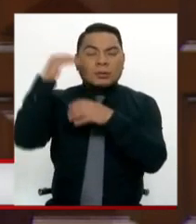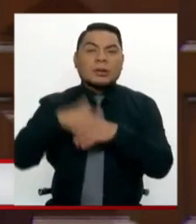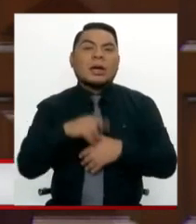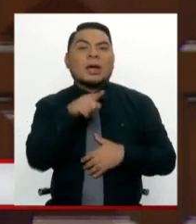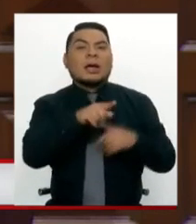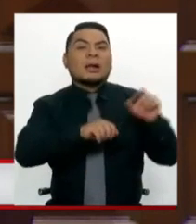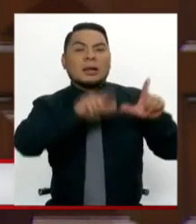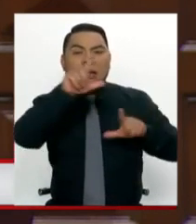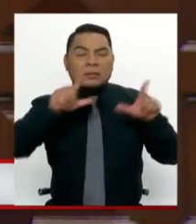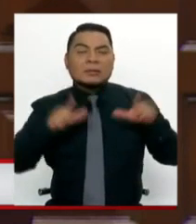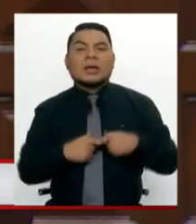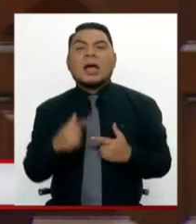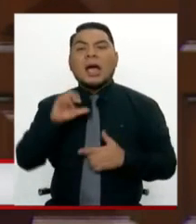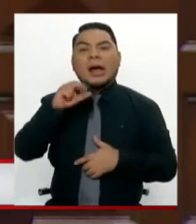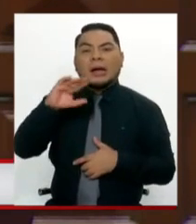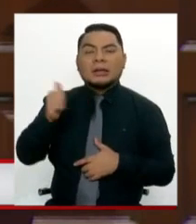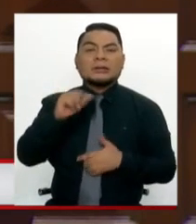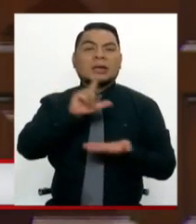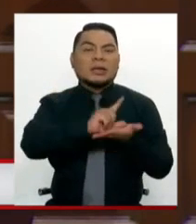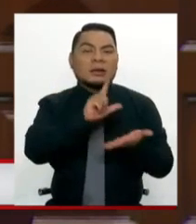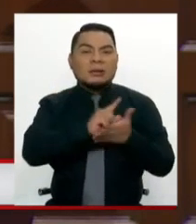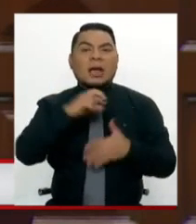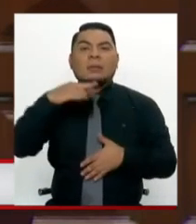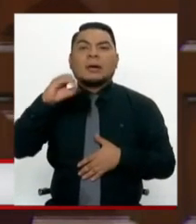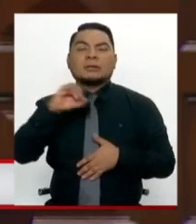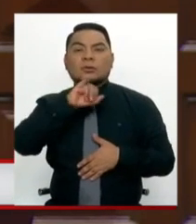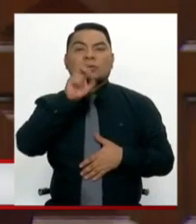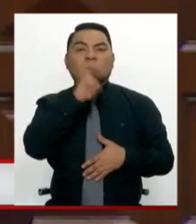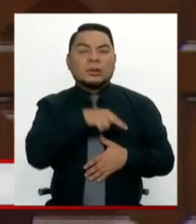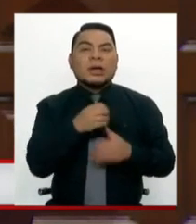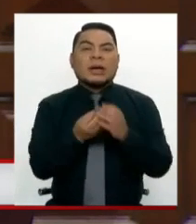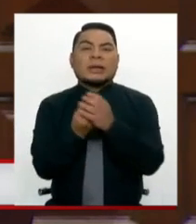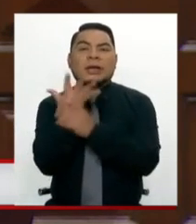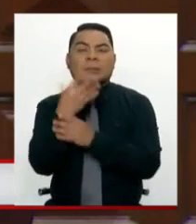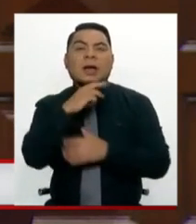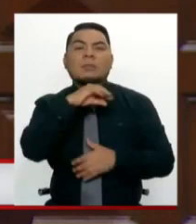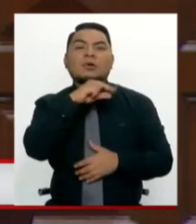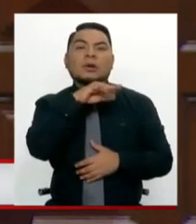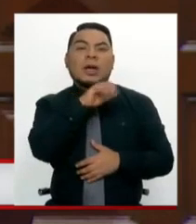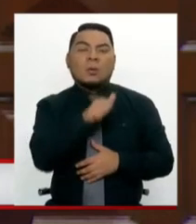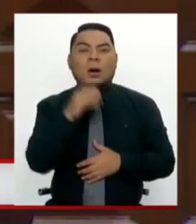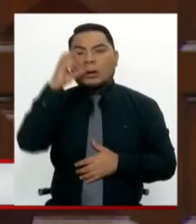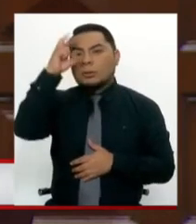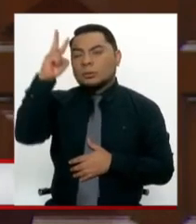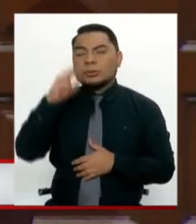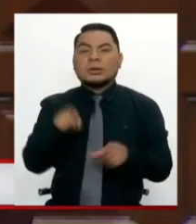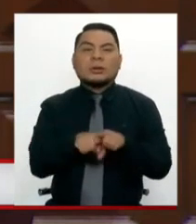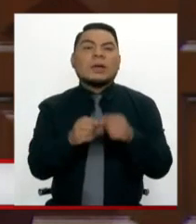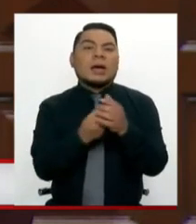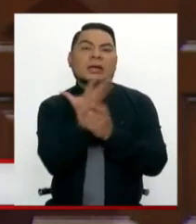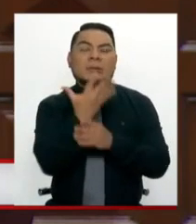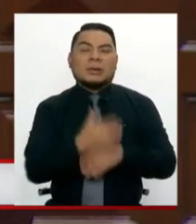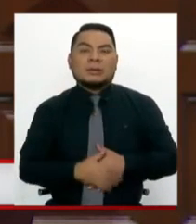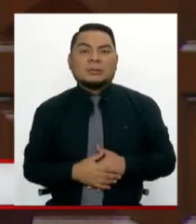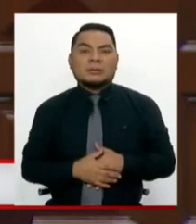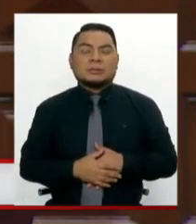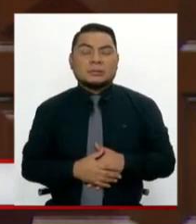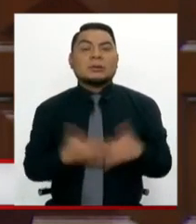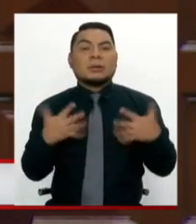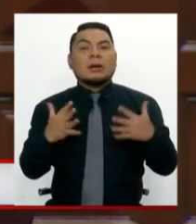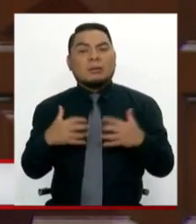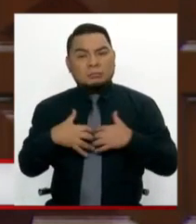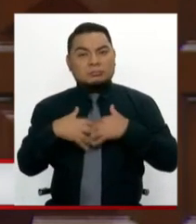La Libertad, Ancash, Lima, Pasco, Junín, Arequipa, Moquegua, Cusco y Arequipa.